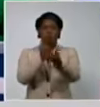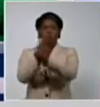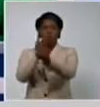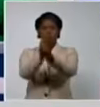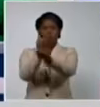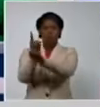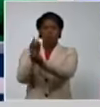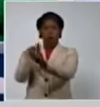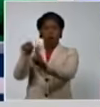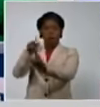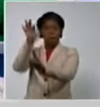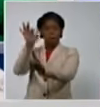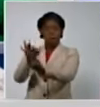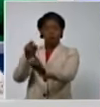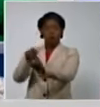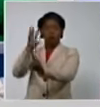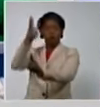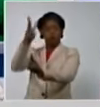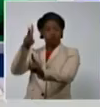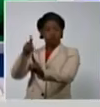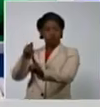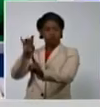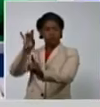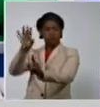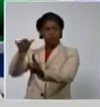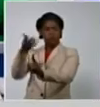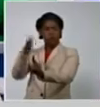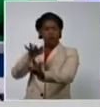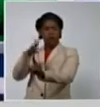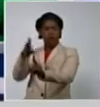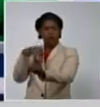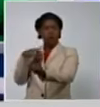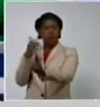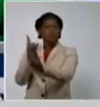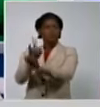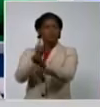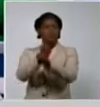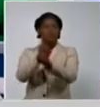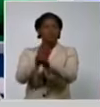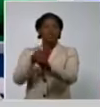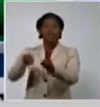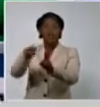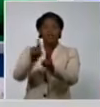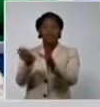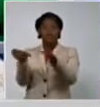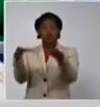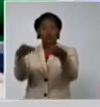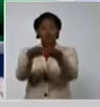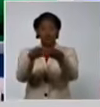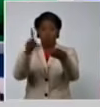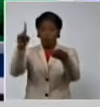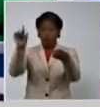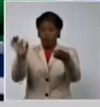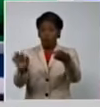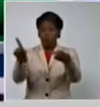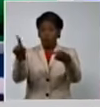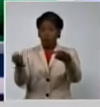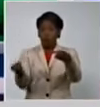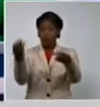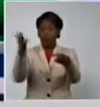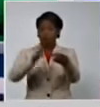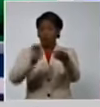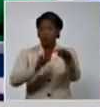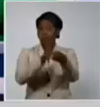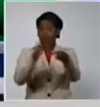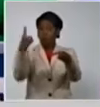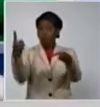15 días, periodo en el cual puedo haberlos contagiado, pues se convierten en contacto. Y los que han tenido una